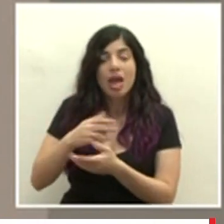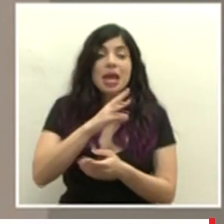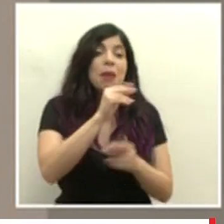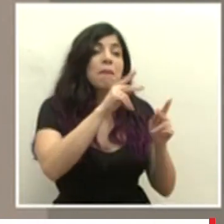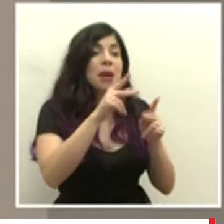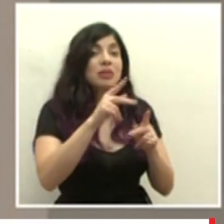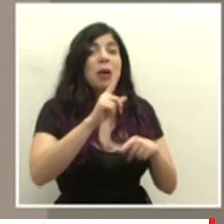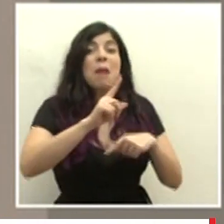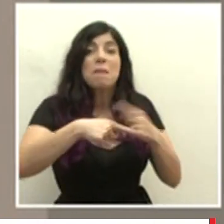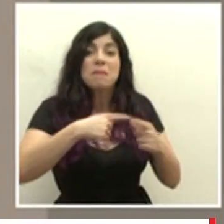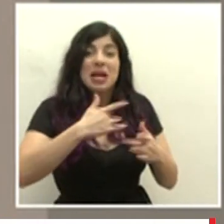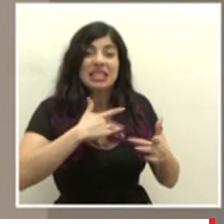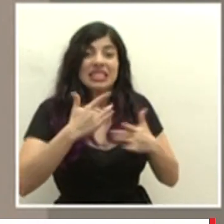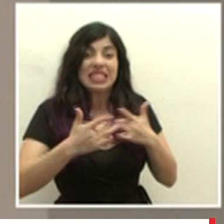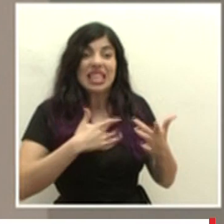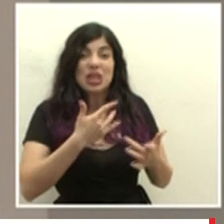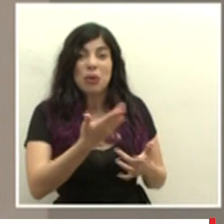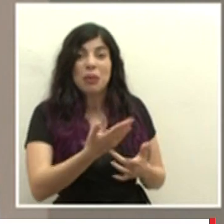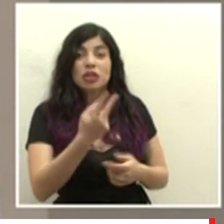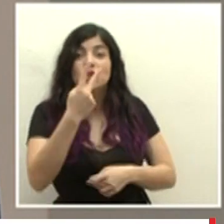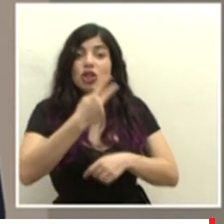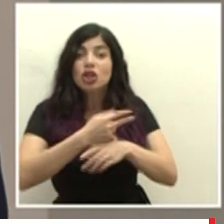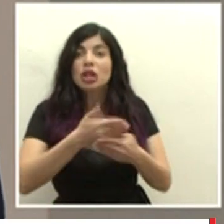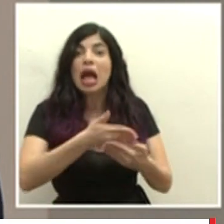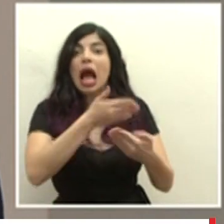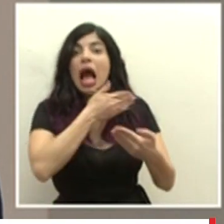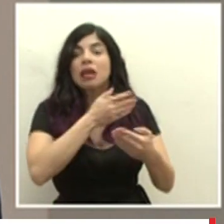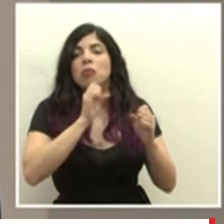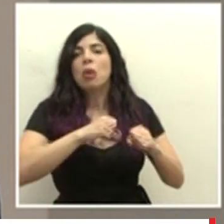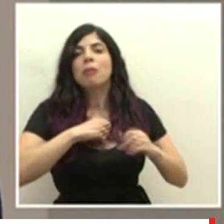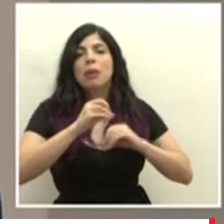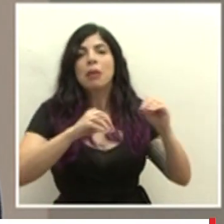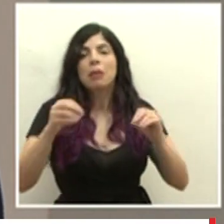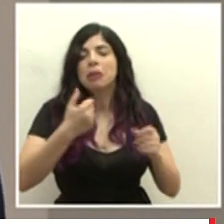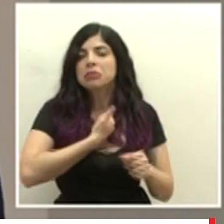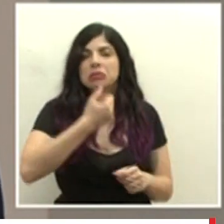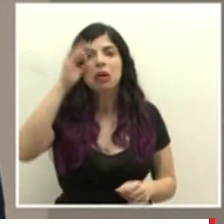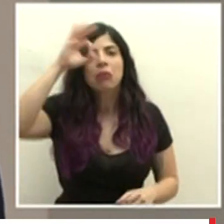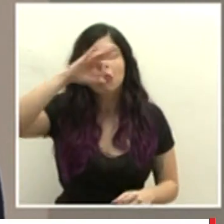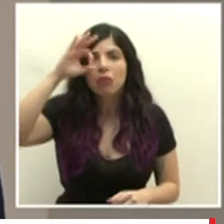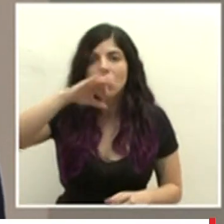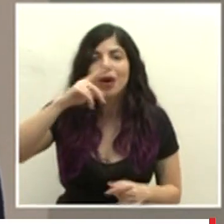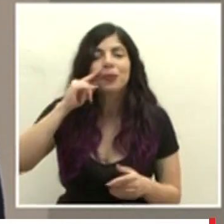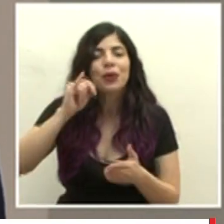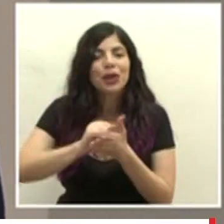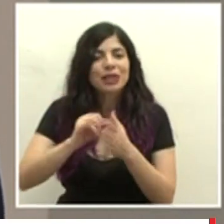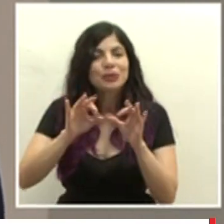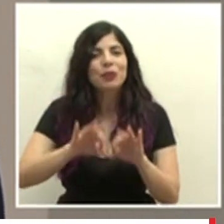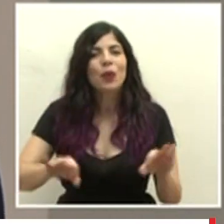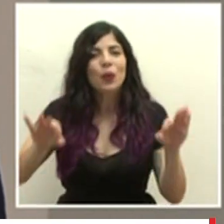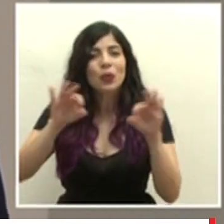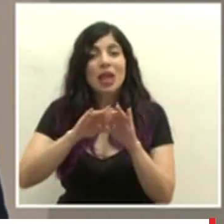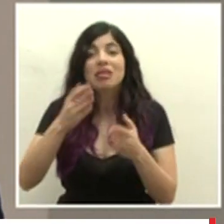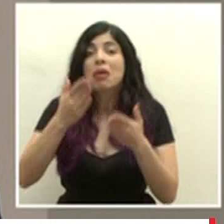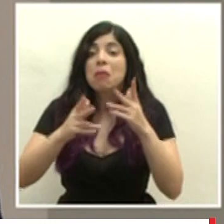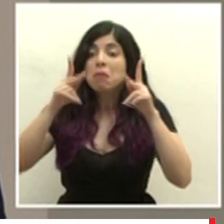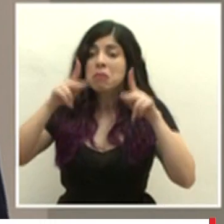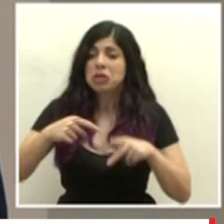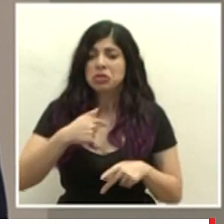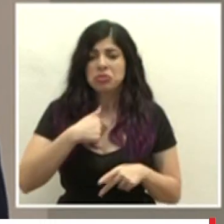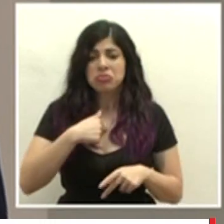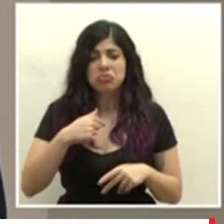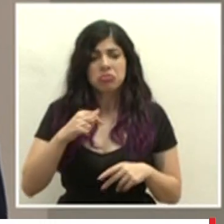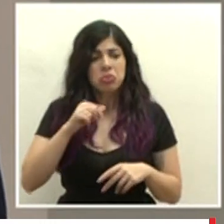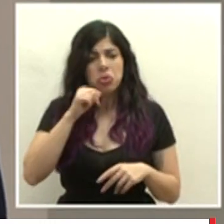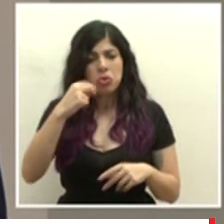los que van a tener síntomas 2 días antes sí pueden ya transmitirlo y por eso es que también se hace importante, aunque alguien no esté visiblemente